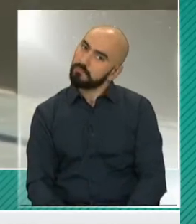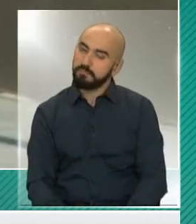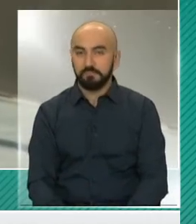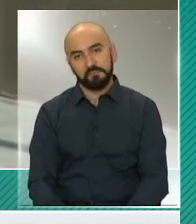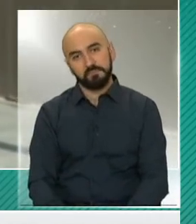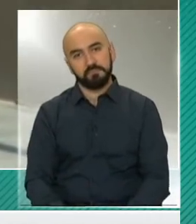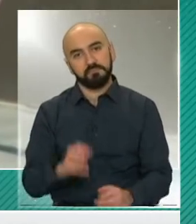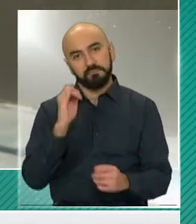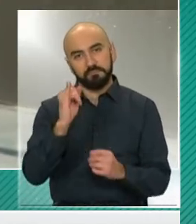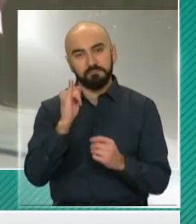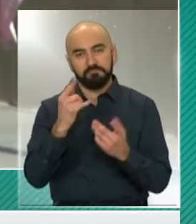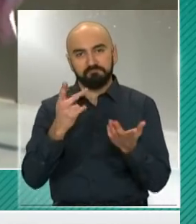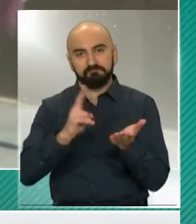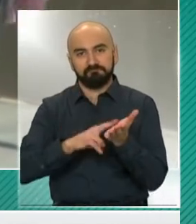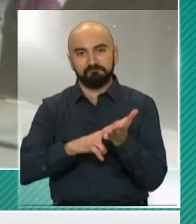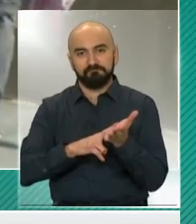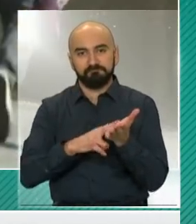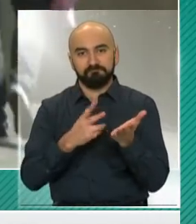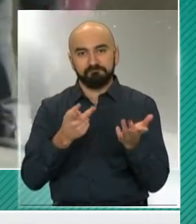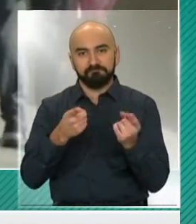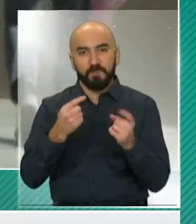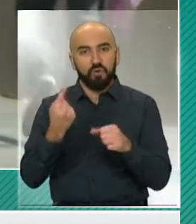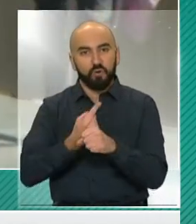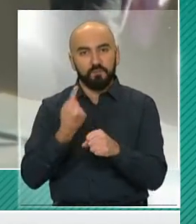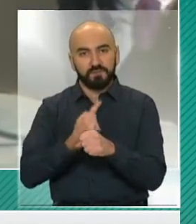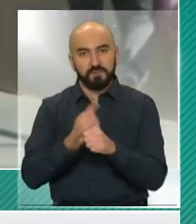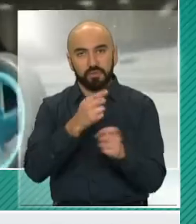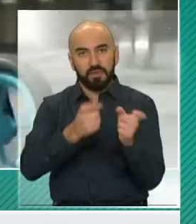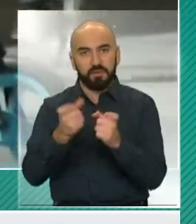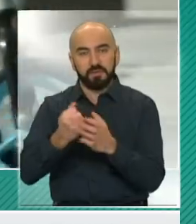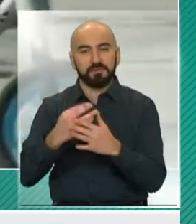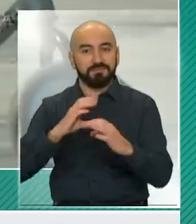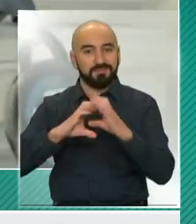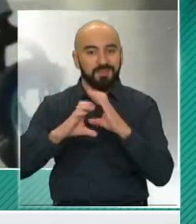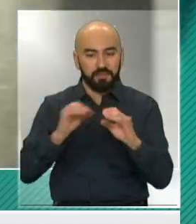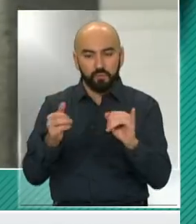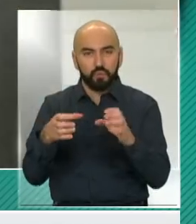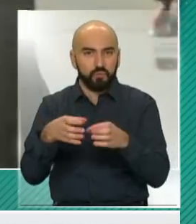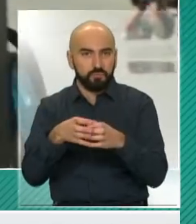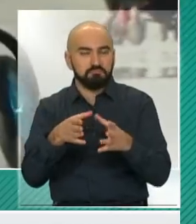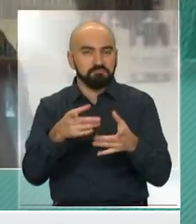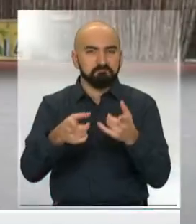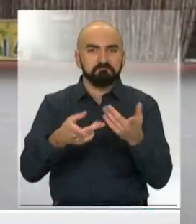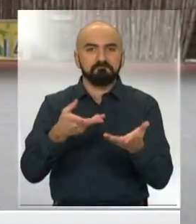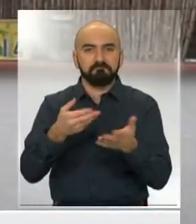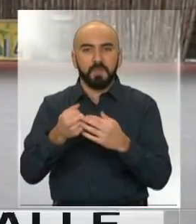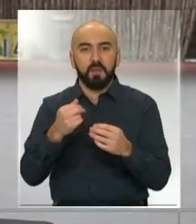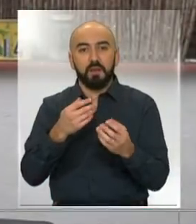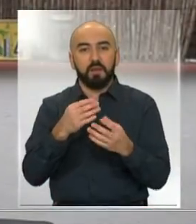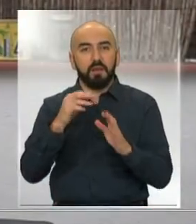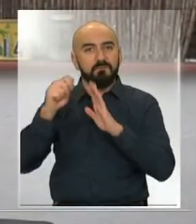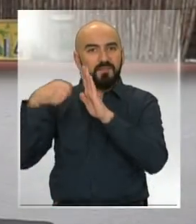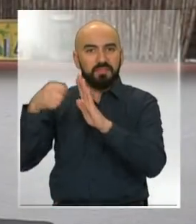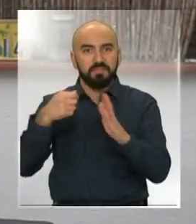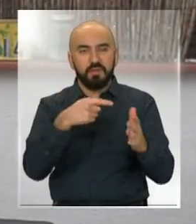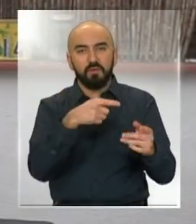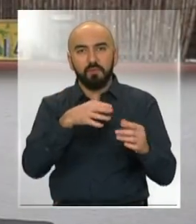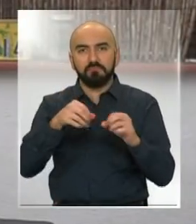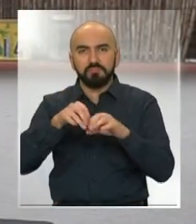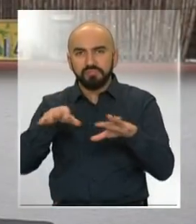si absolutamente es más es solamente con conversar con la gente el chat de gente amigos de acá de españa' en la cantidad de imágenes que circulan de